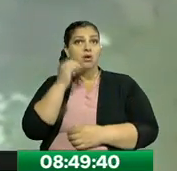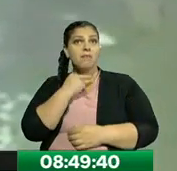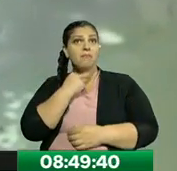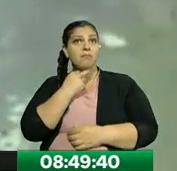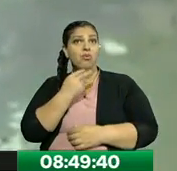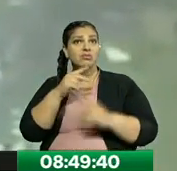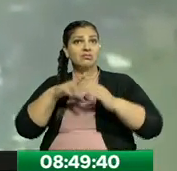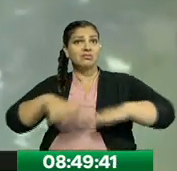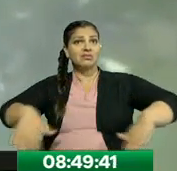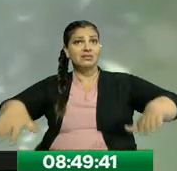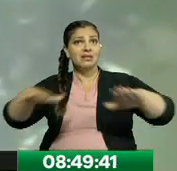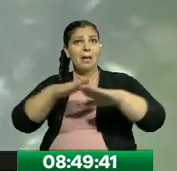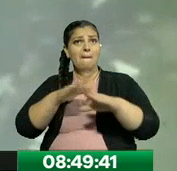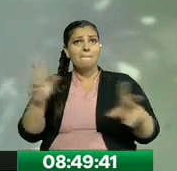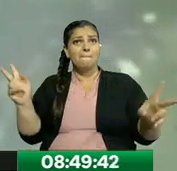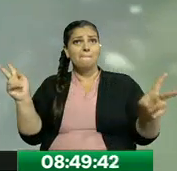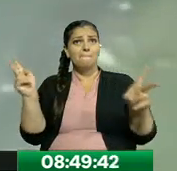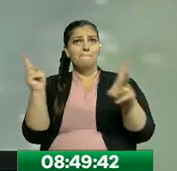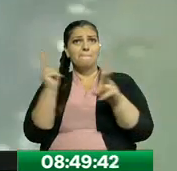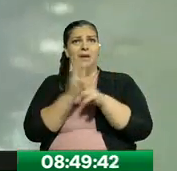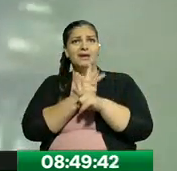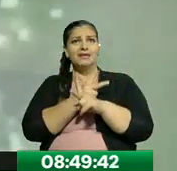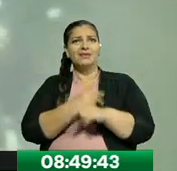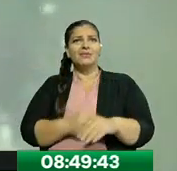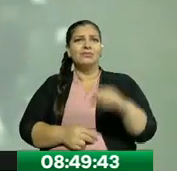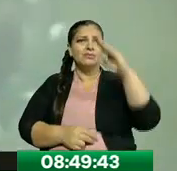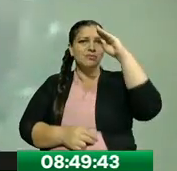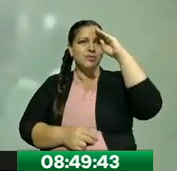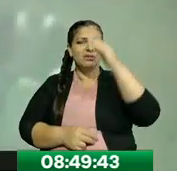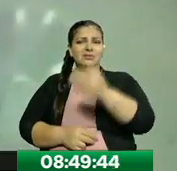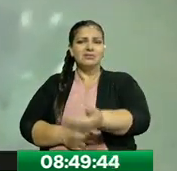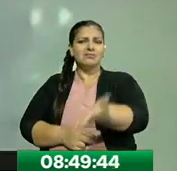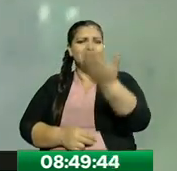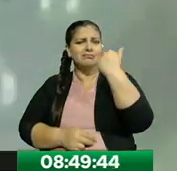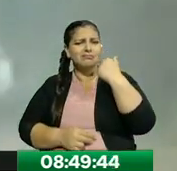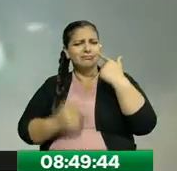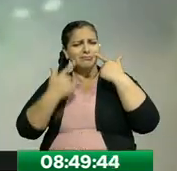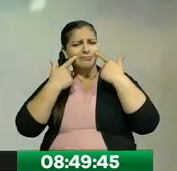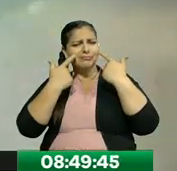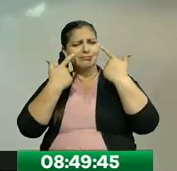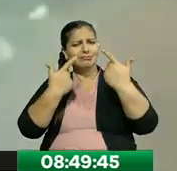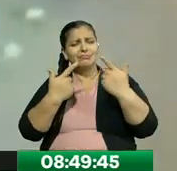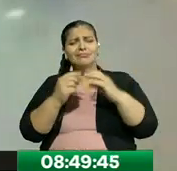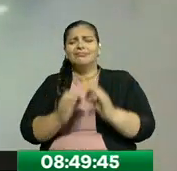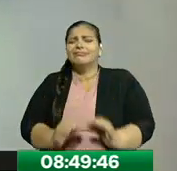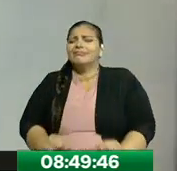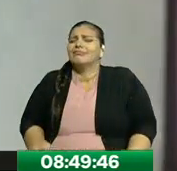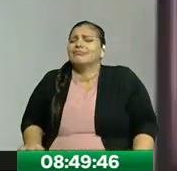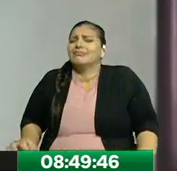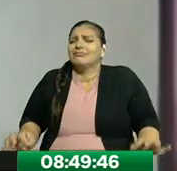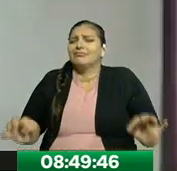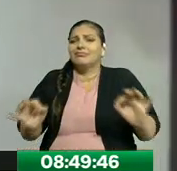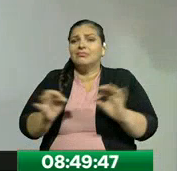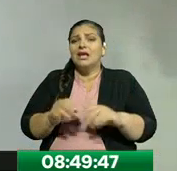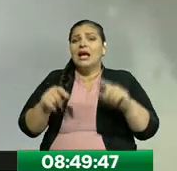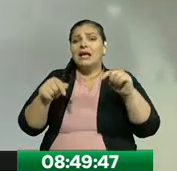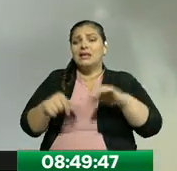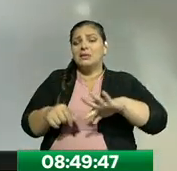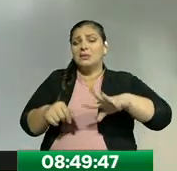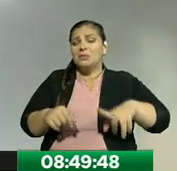peligroso y le pedimos a las autoridades que tengan más en cuenta de esta zona en especial, que ya se han ocurrido demasiados